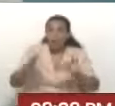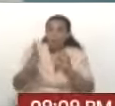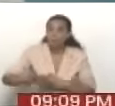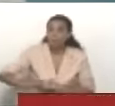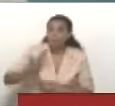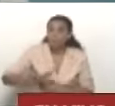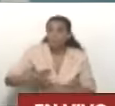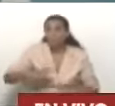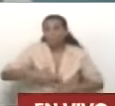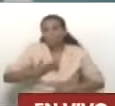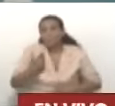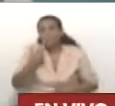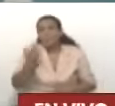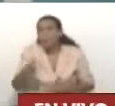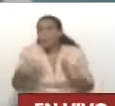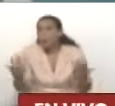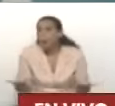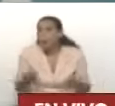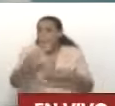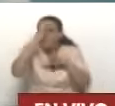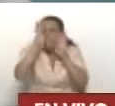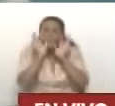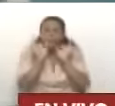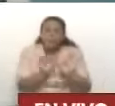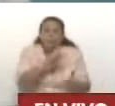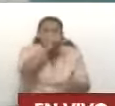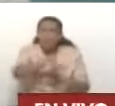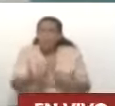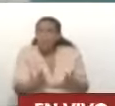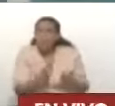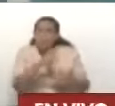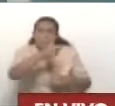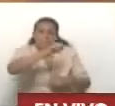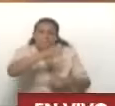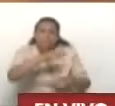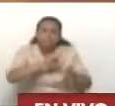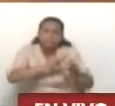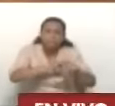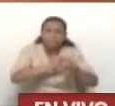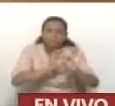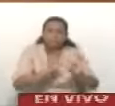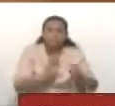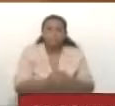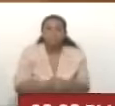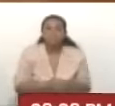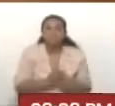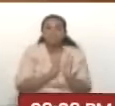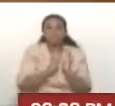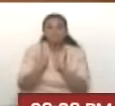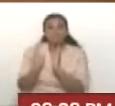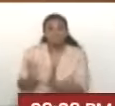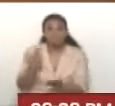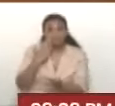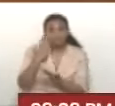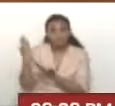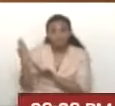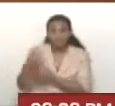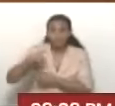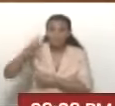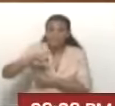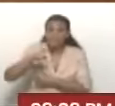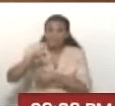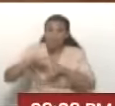decir cómo va la recuperación de cada uno de los pacientes. Bueno, aquí Rosemary nos había hablado de la necesidad en el pase que hizo